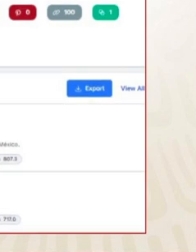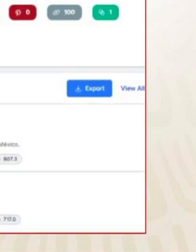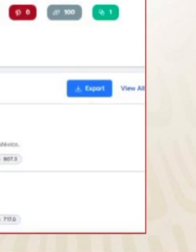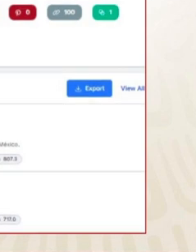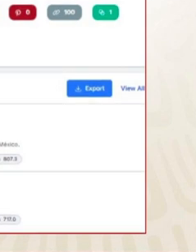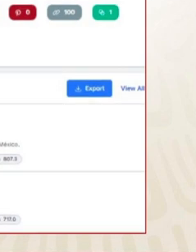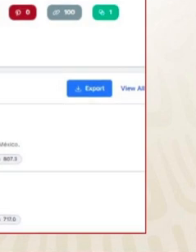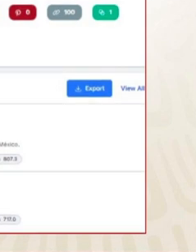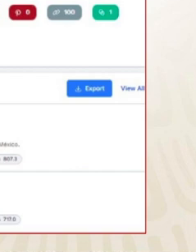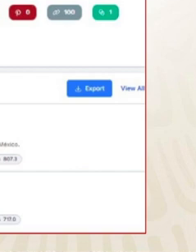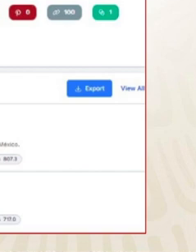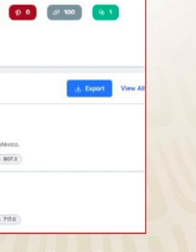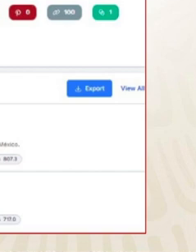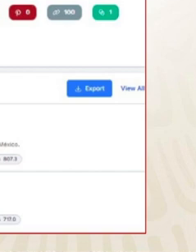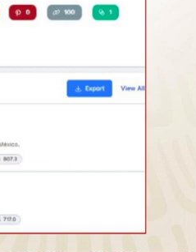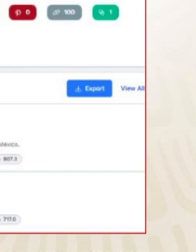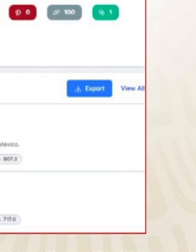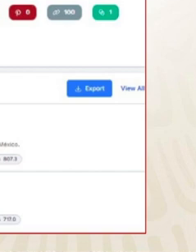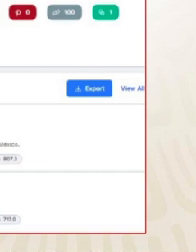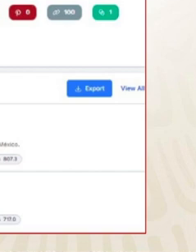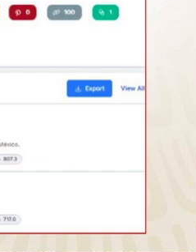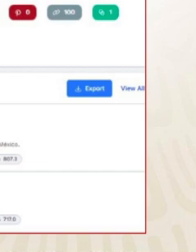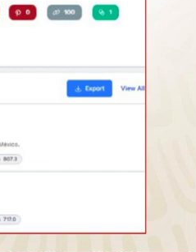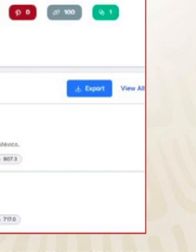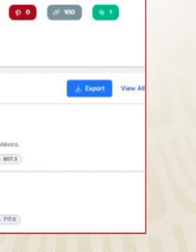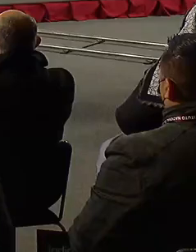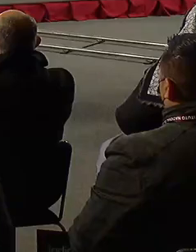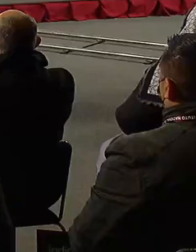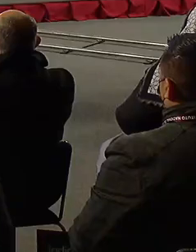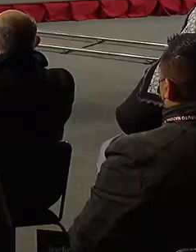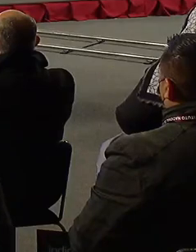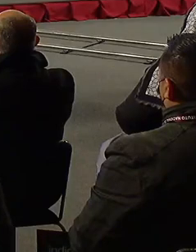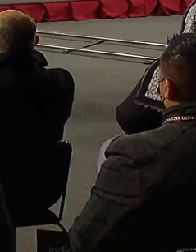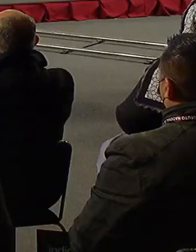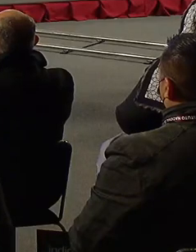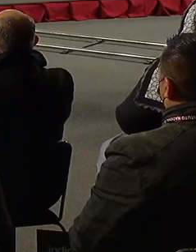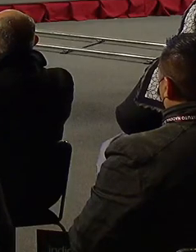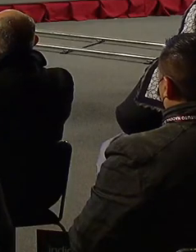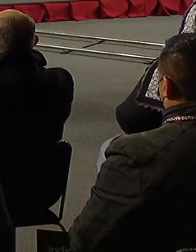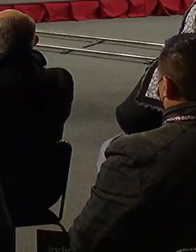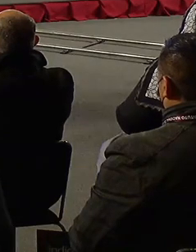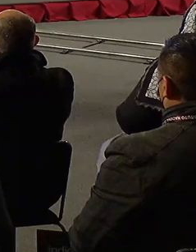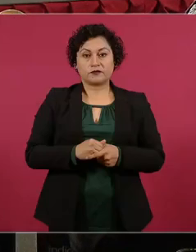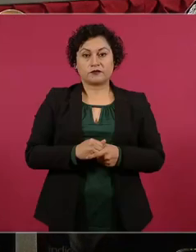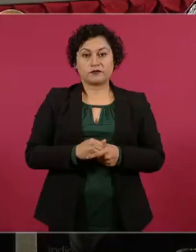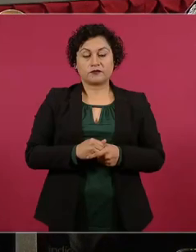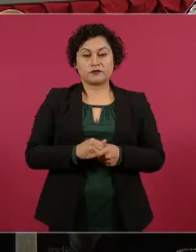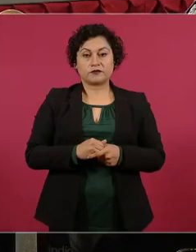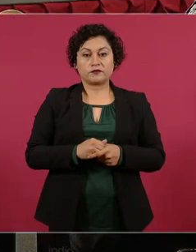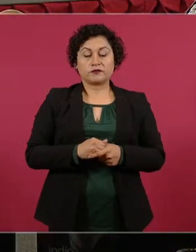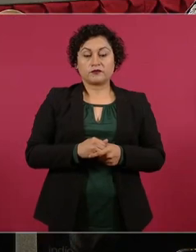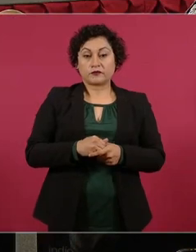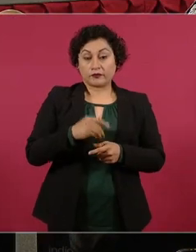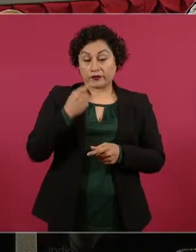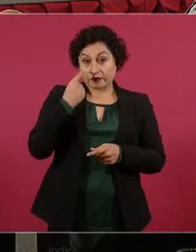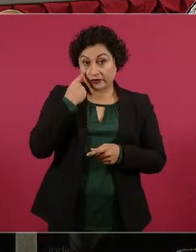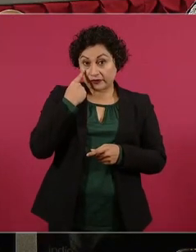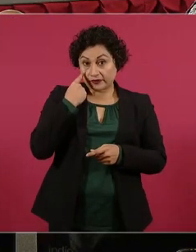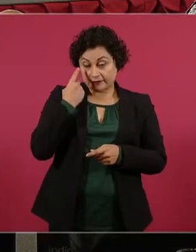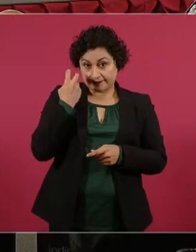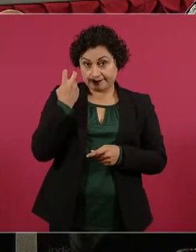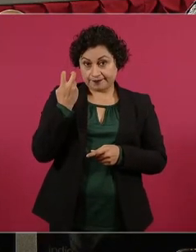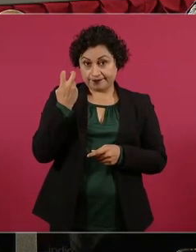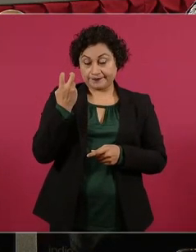artículo se haya compartido 20 veces más en Twitter que en Facebook. Aquí vamos a ver, por